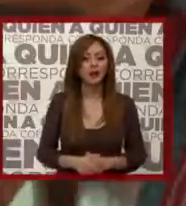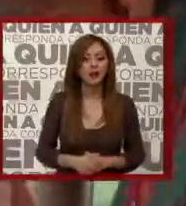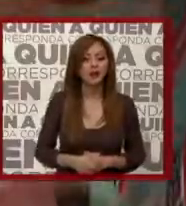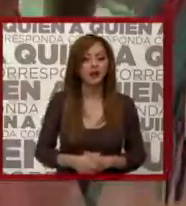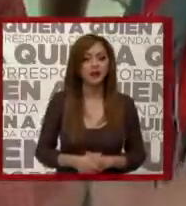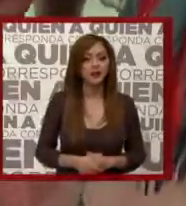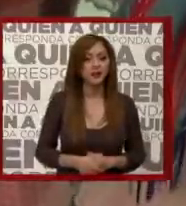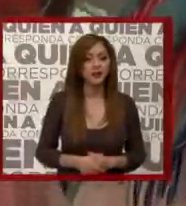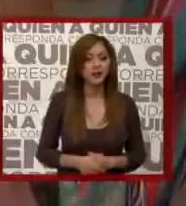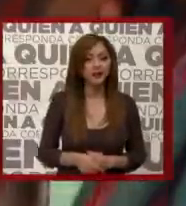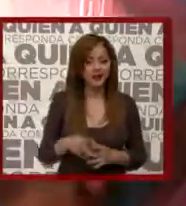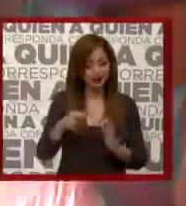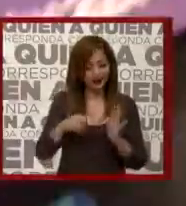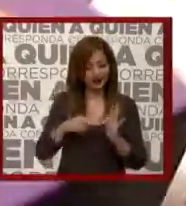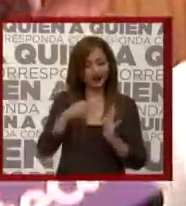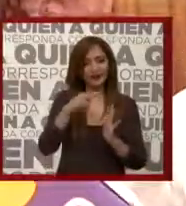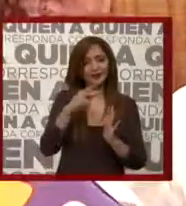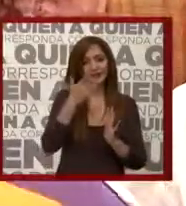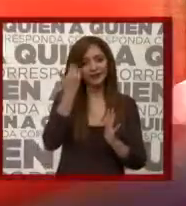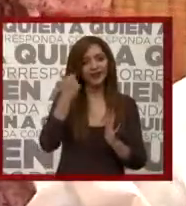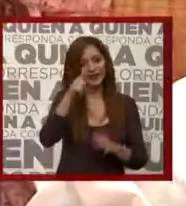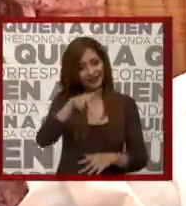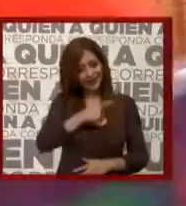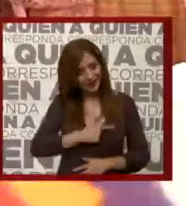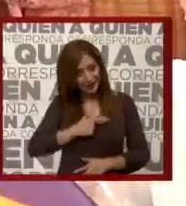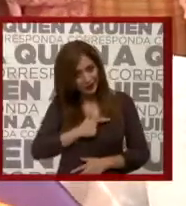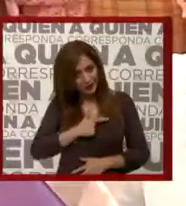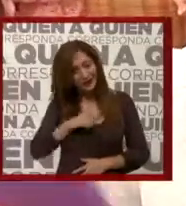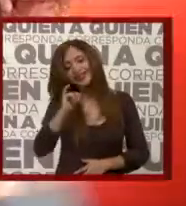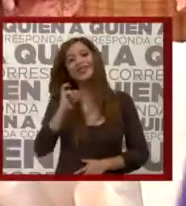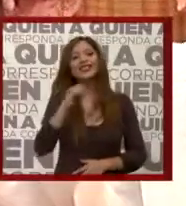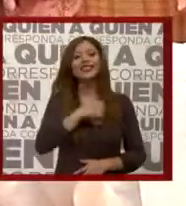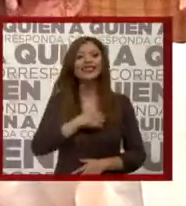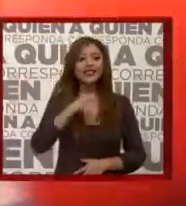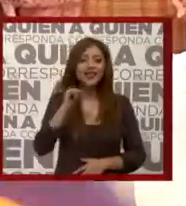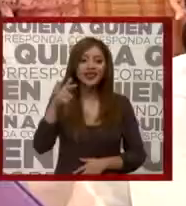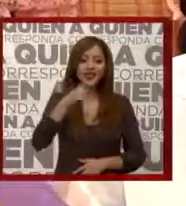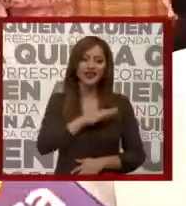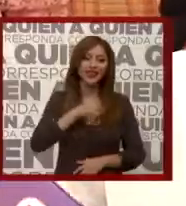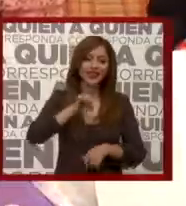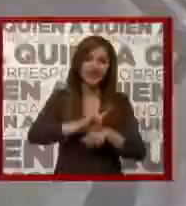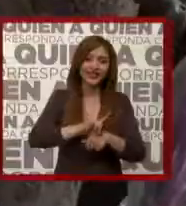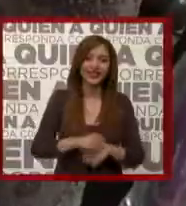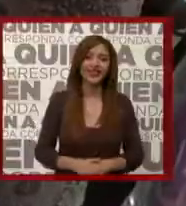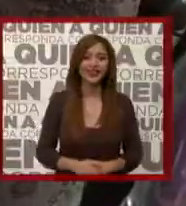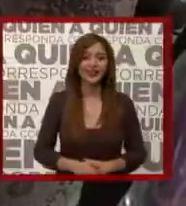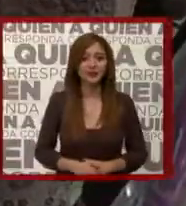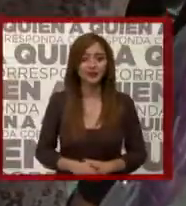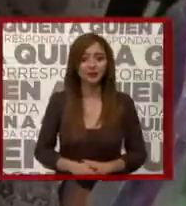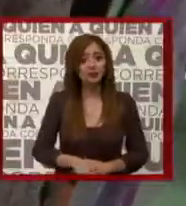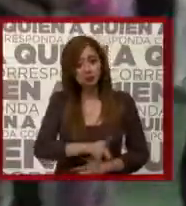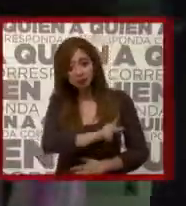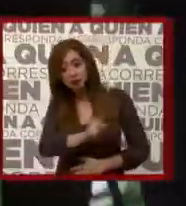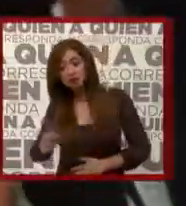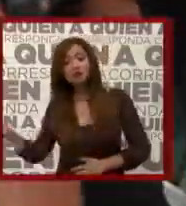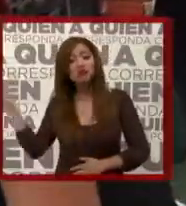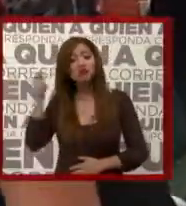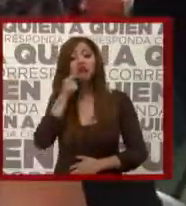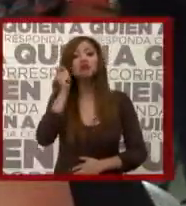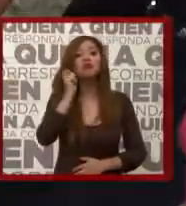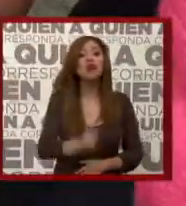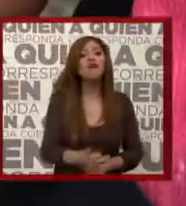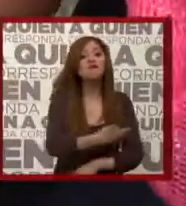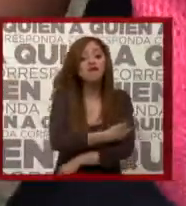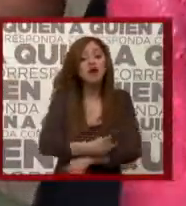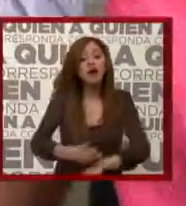Qué bonito, ¿y te gustó? Sí. ¿Estás contenta? Sí. ¿Feliz Día del Niño? Todos ellos son niños cuyas familias apenas